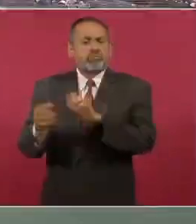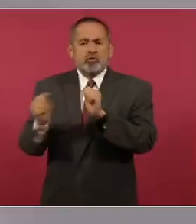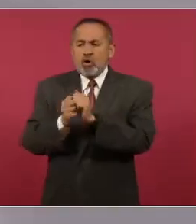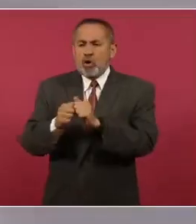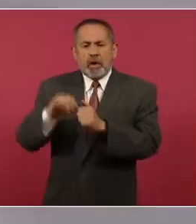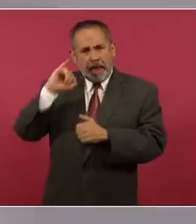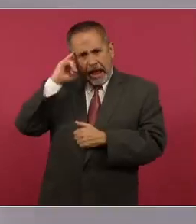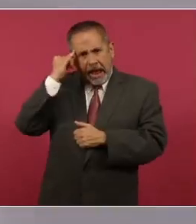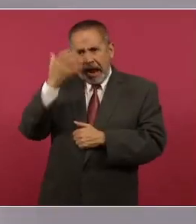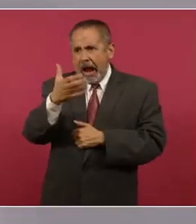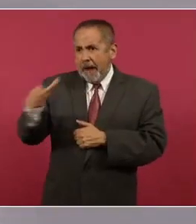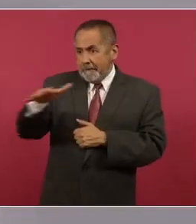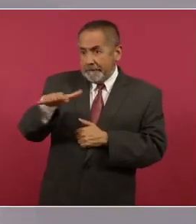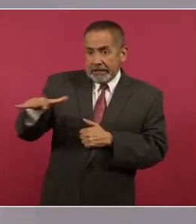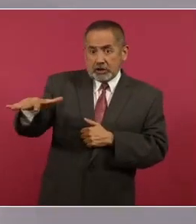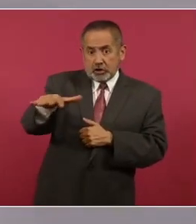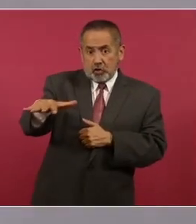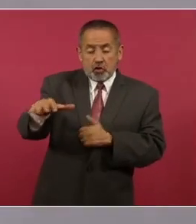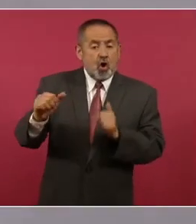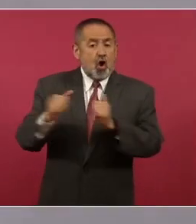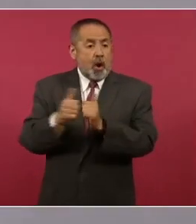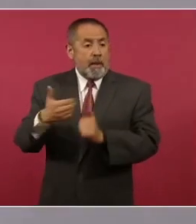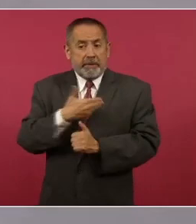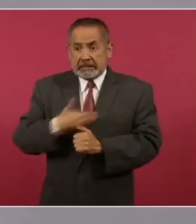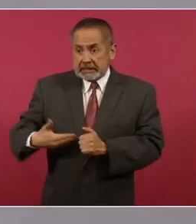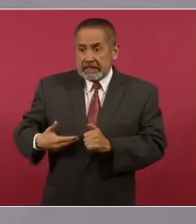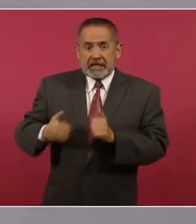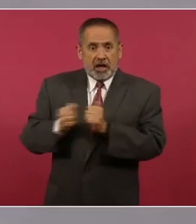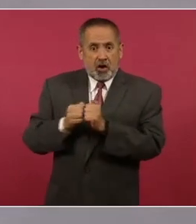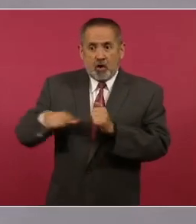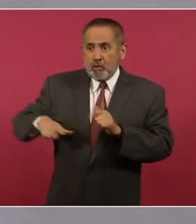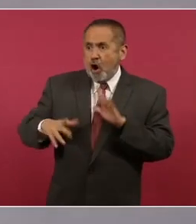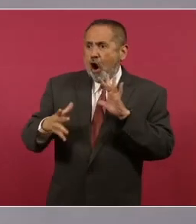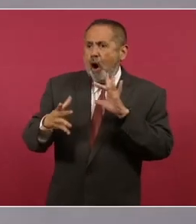los campesinos y el Estado.